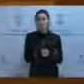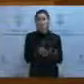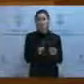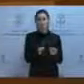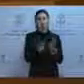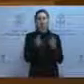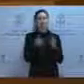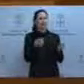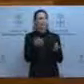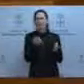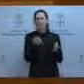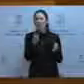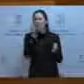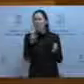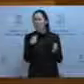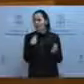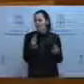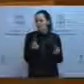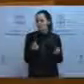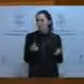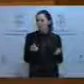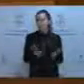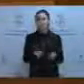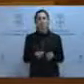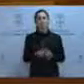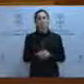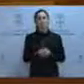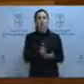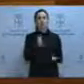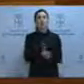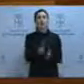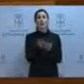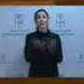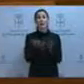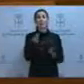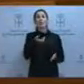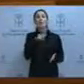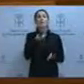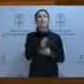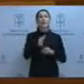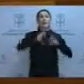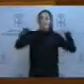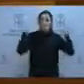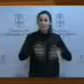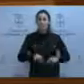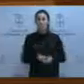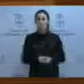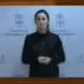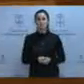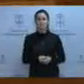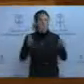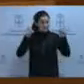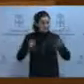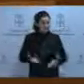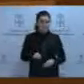diputados, 600 euros al mes, tienen que pagar los libros sin beca. Tienen que pagar los libros sin